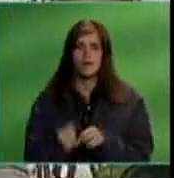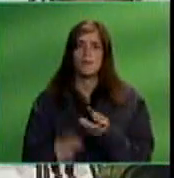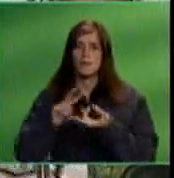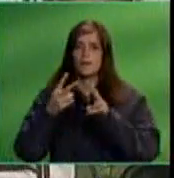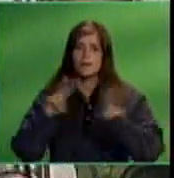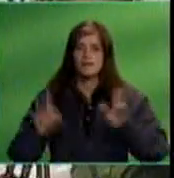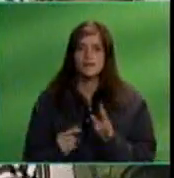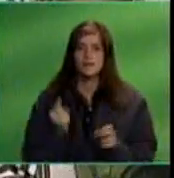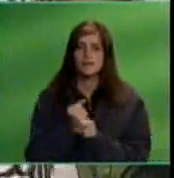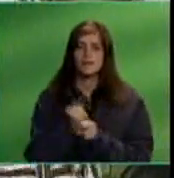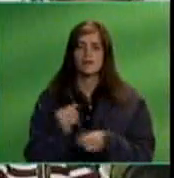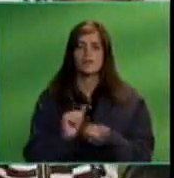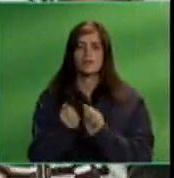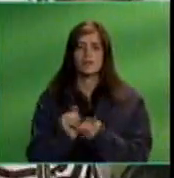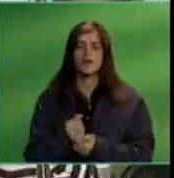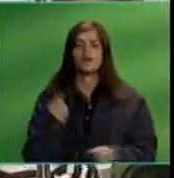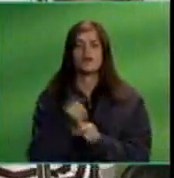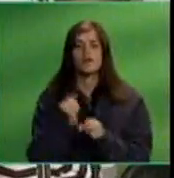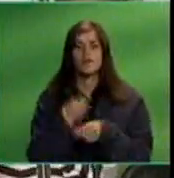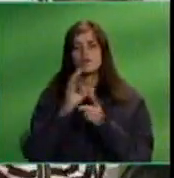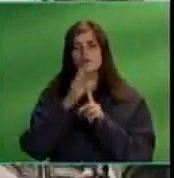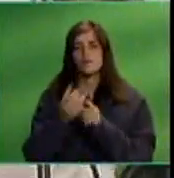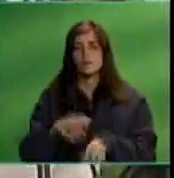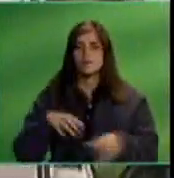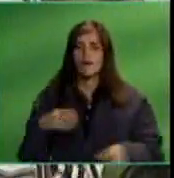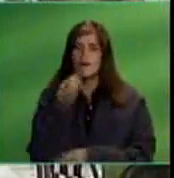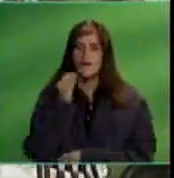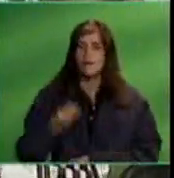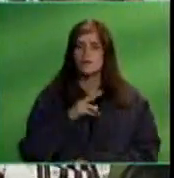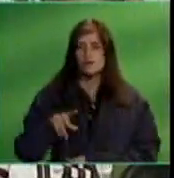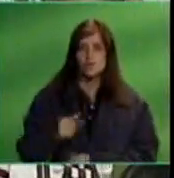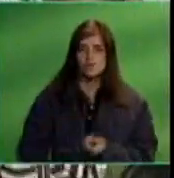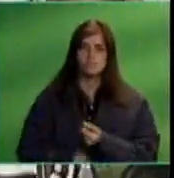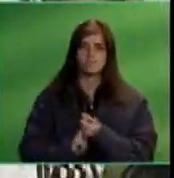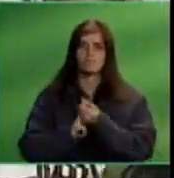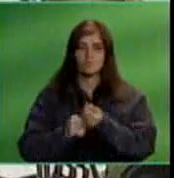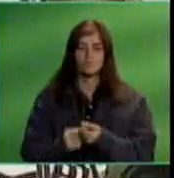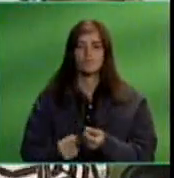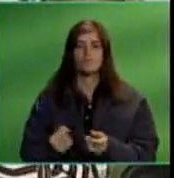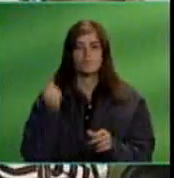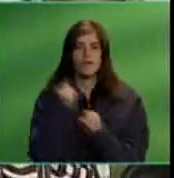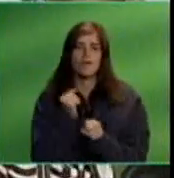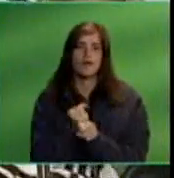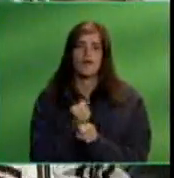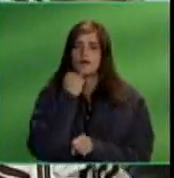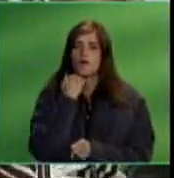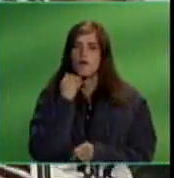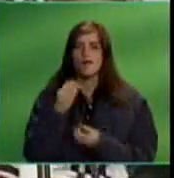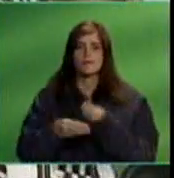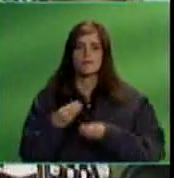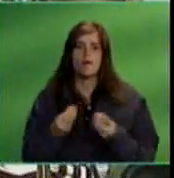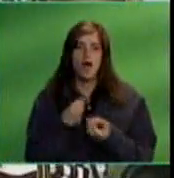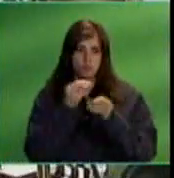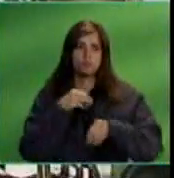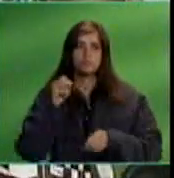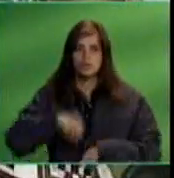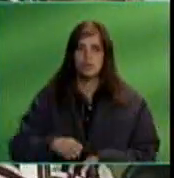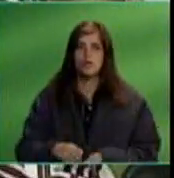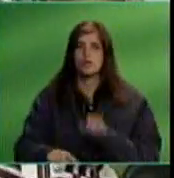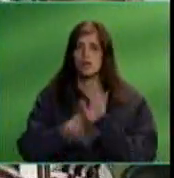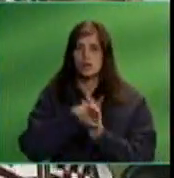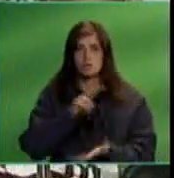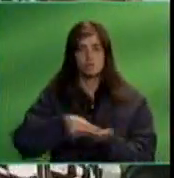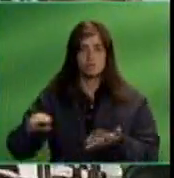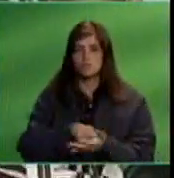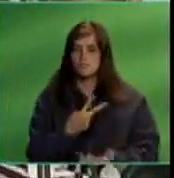a trabajar por el deporte por la cultura la gran mayoría de la juventud estamos en esa nota Estamos trabajando Estamos conforme con que hayan quitado la ley de vagos y